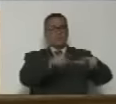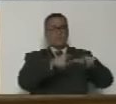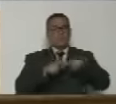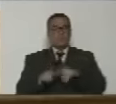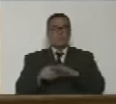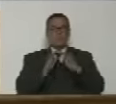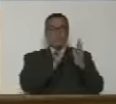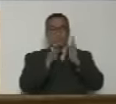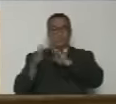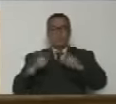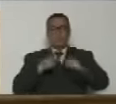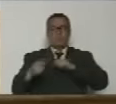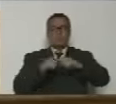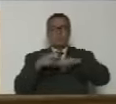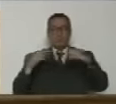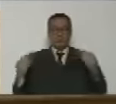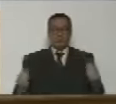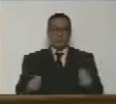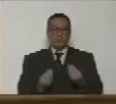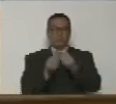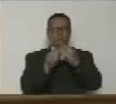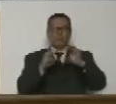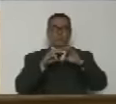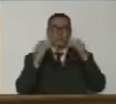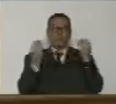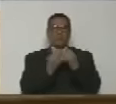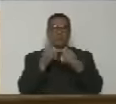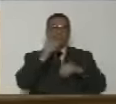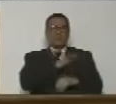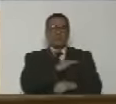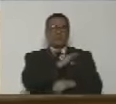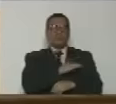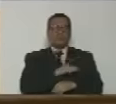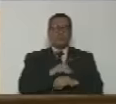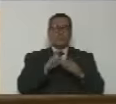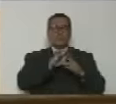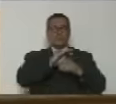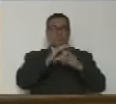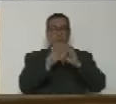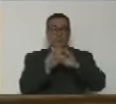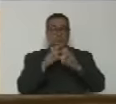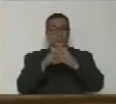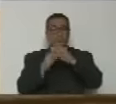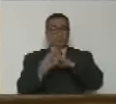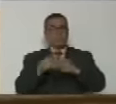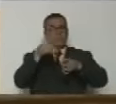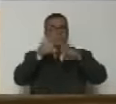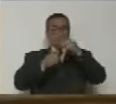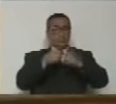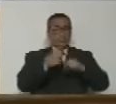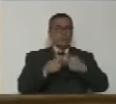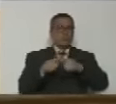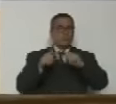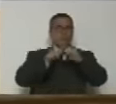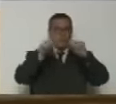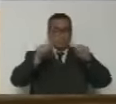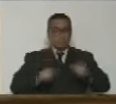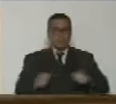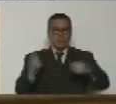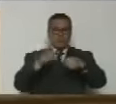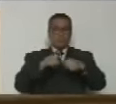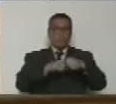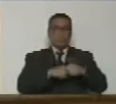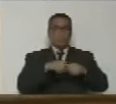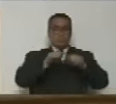y coordinará acciones conjuntas con las organizaciones sociales, los consejos comunitarios comunales, las comunas y los sistemas de agregación